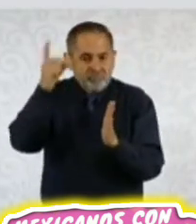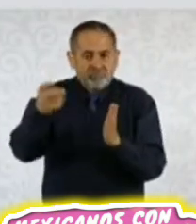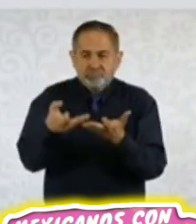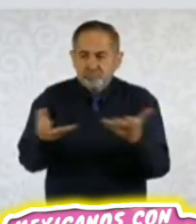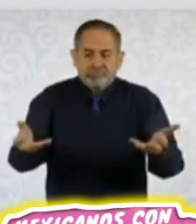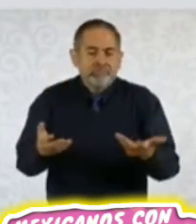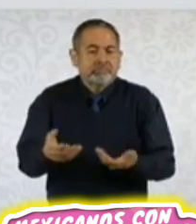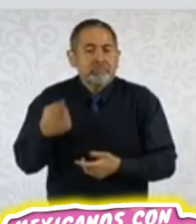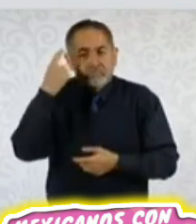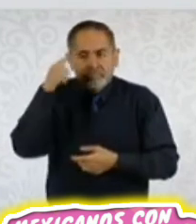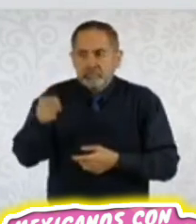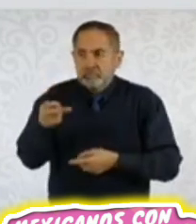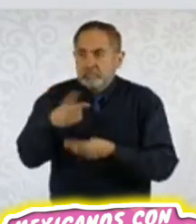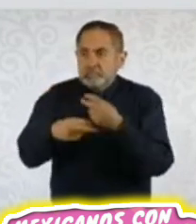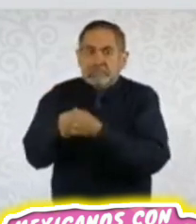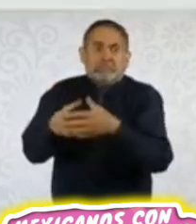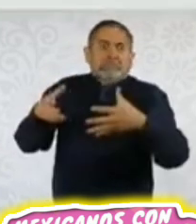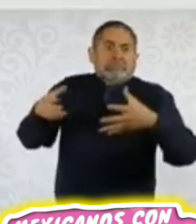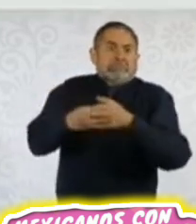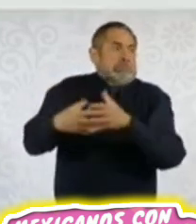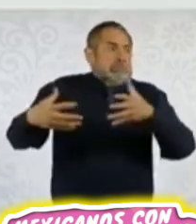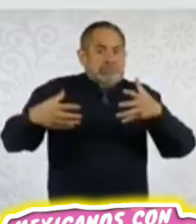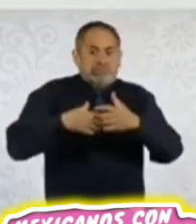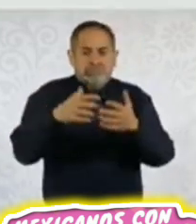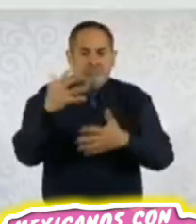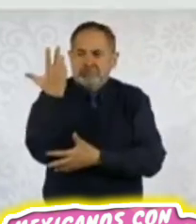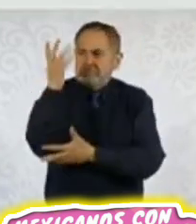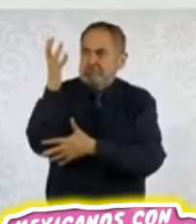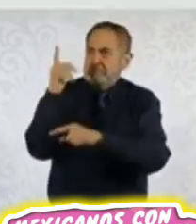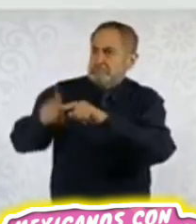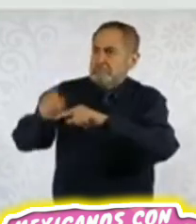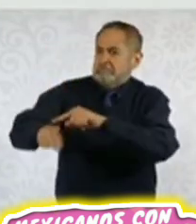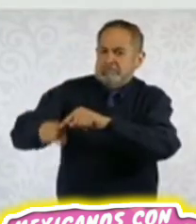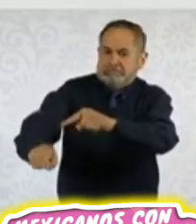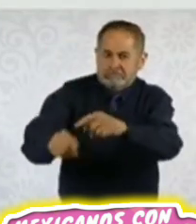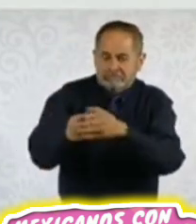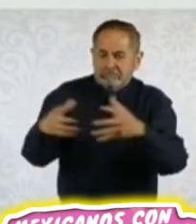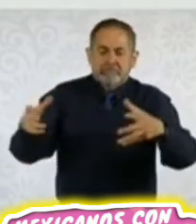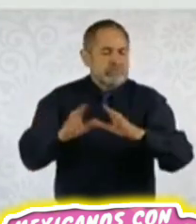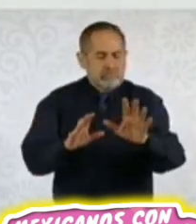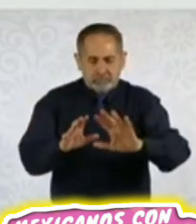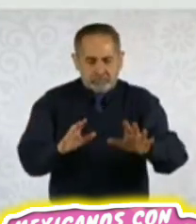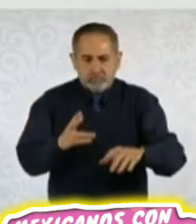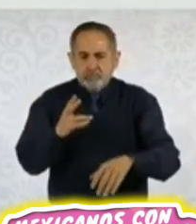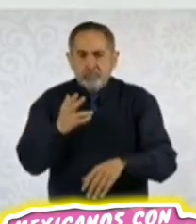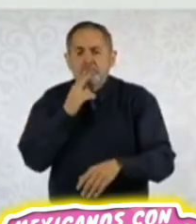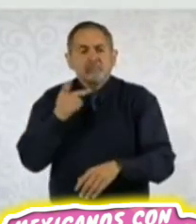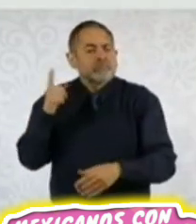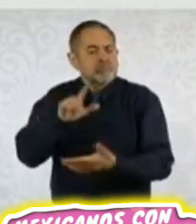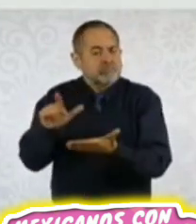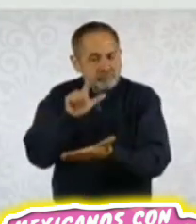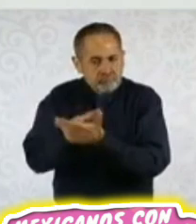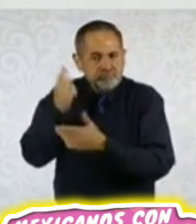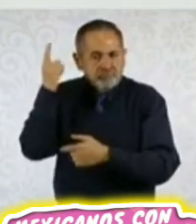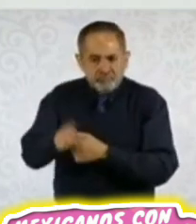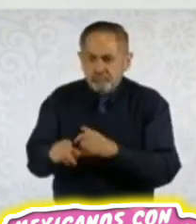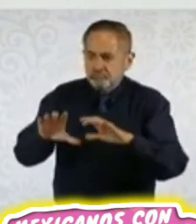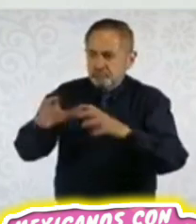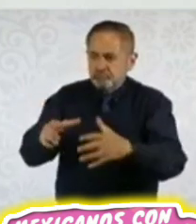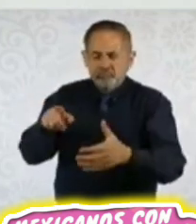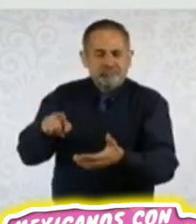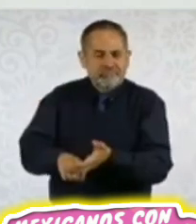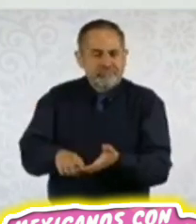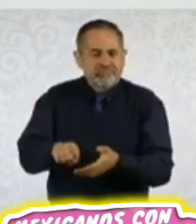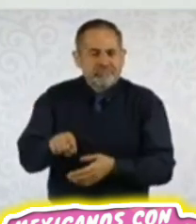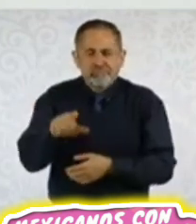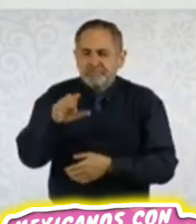para que no haya un crecimiento sobre la selva. Se decretaron áreas naturales protegidas, particularmente la Reserva de la